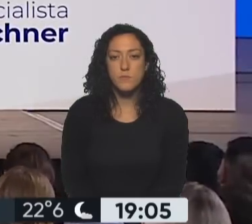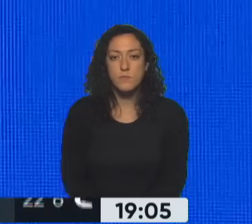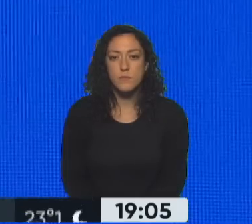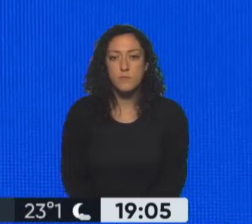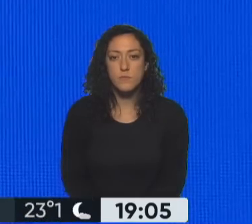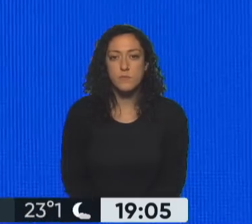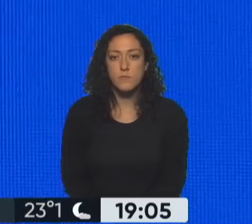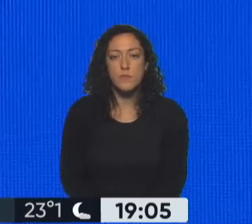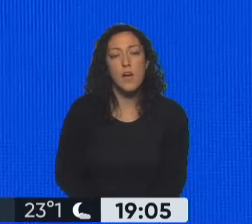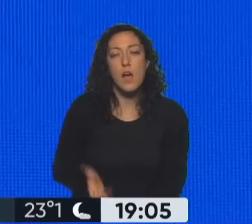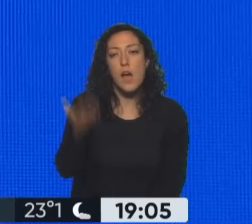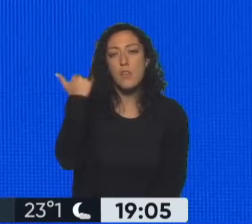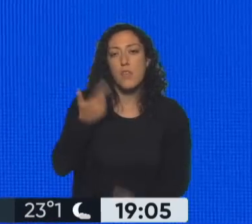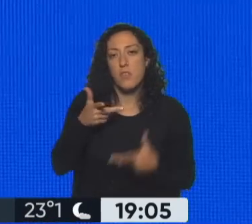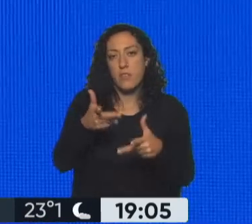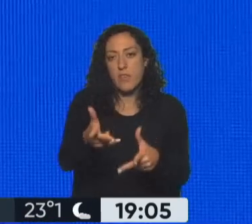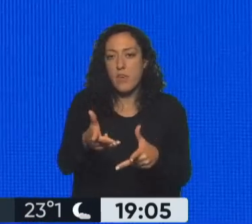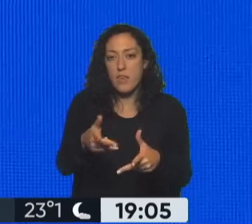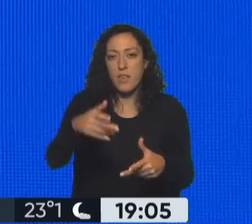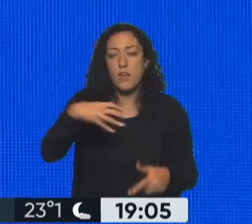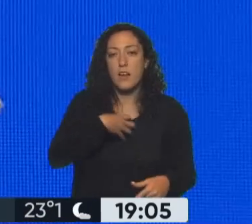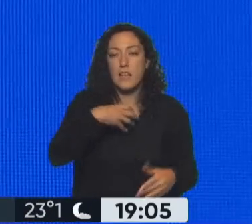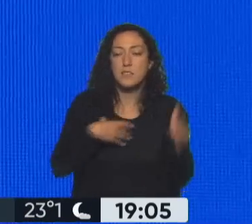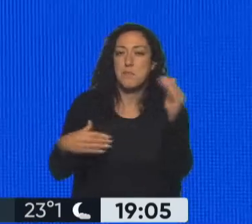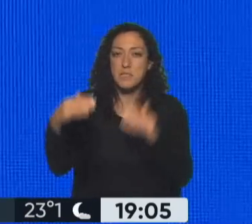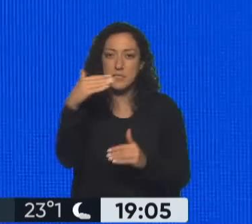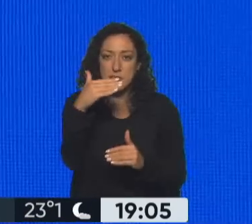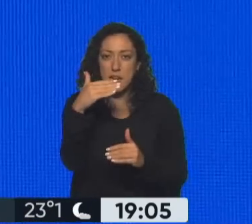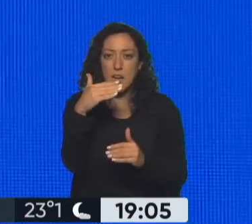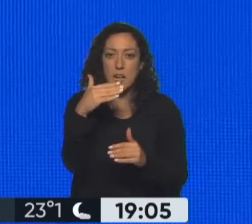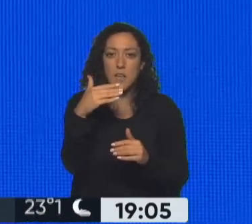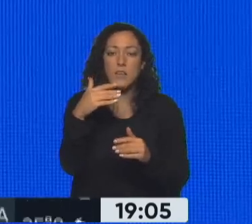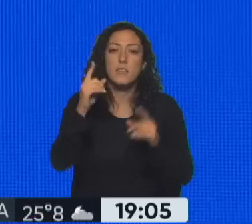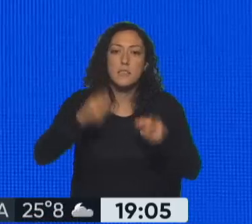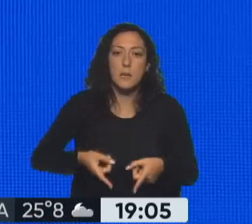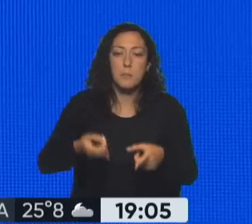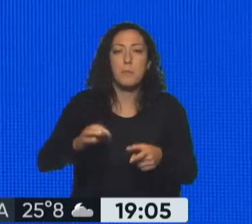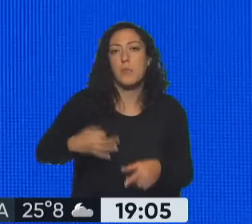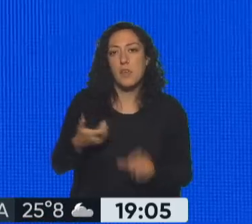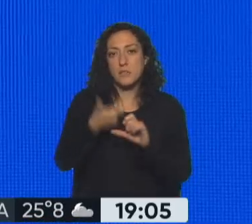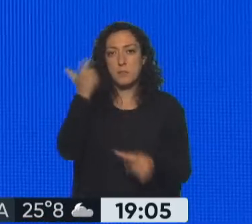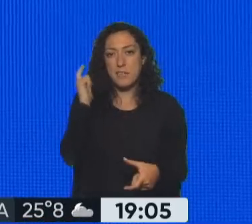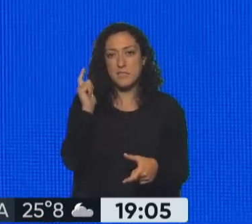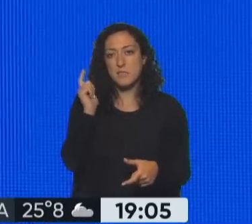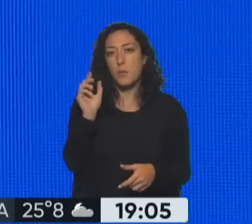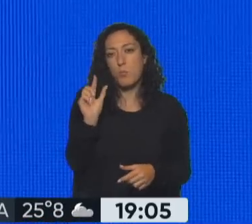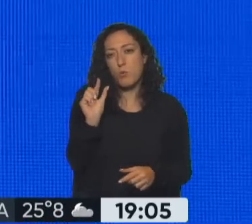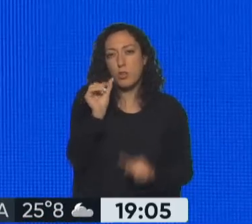Dije que va a ser una clase magistral, además con un poquito de experiencia de vida, porque